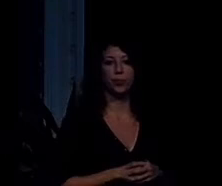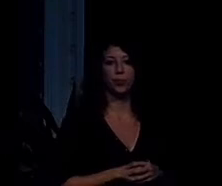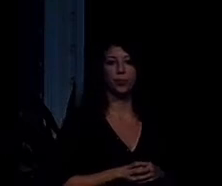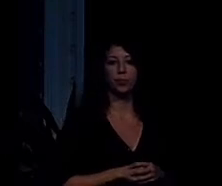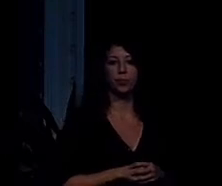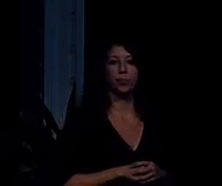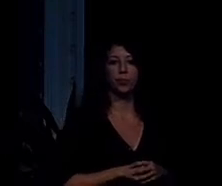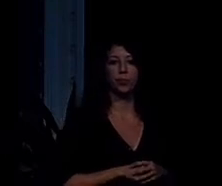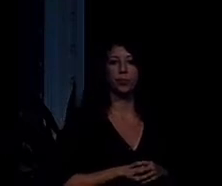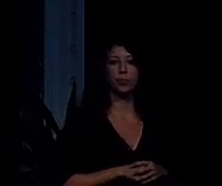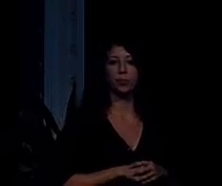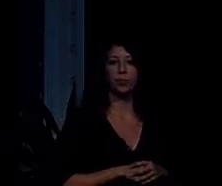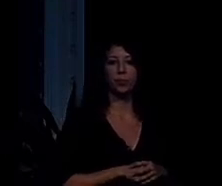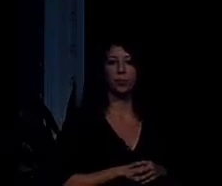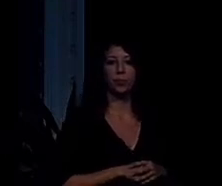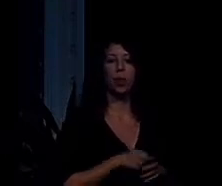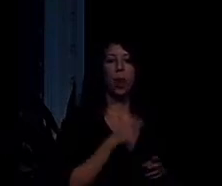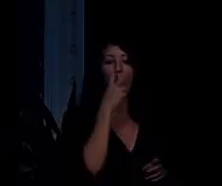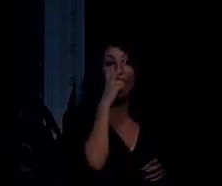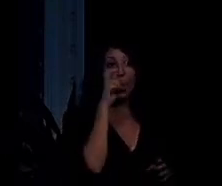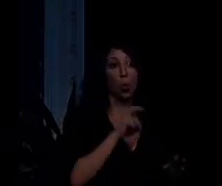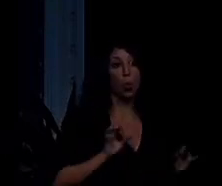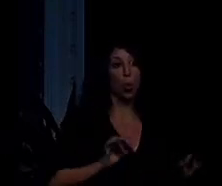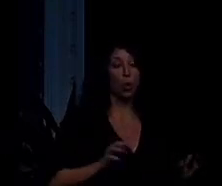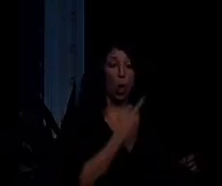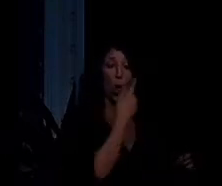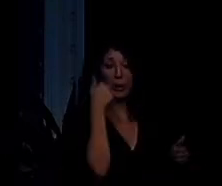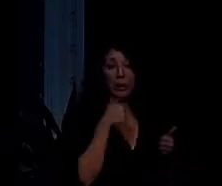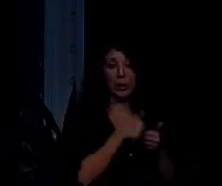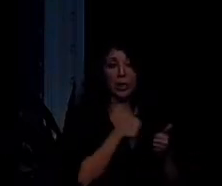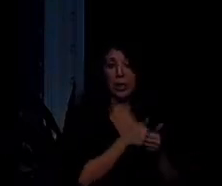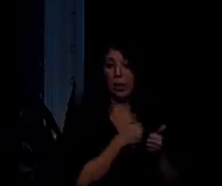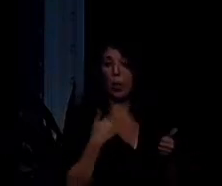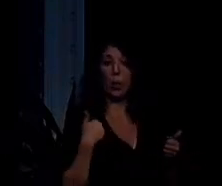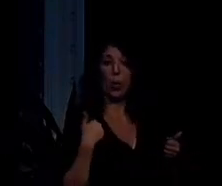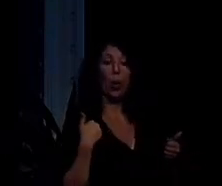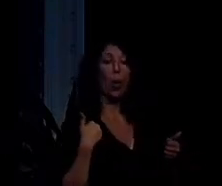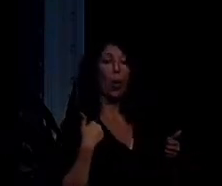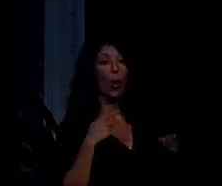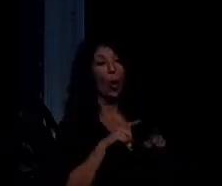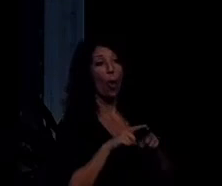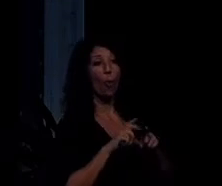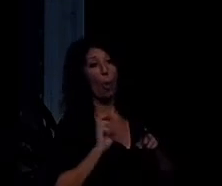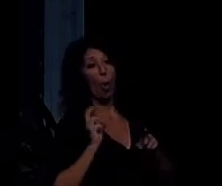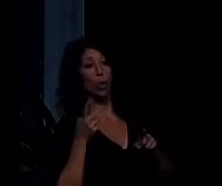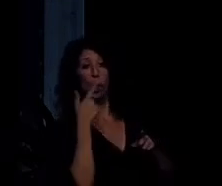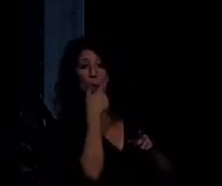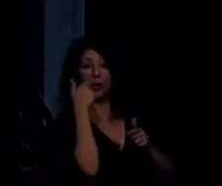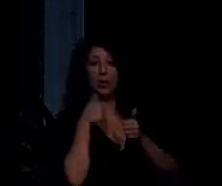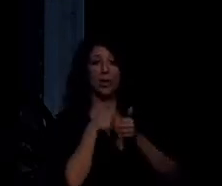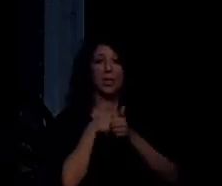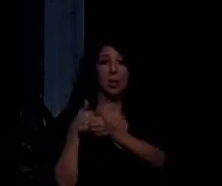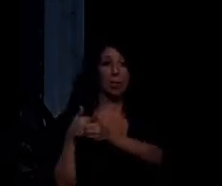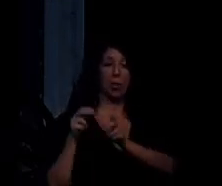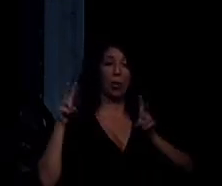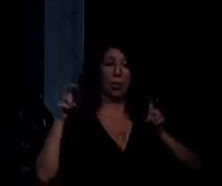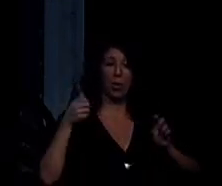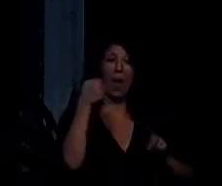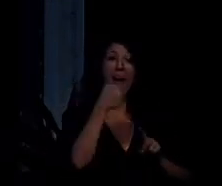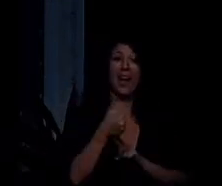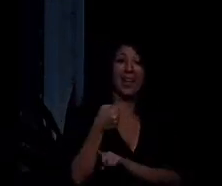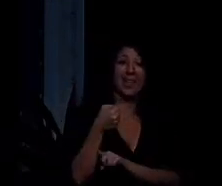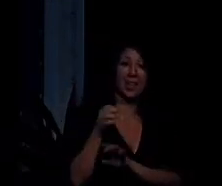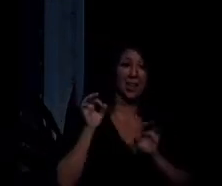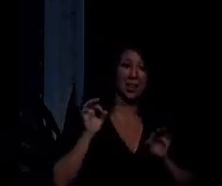Es muy curioso que este sea un testimonio prácticamente idéntico a los testimonios que he registrado en mi investigación sobre Alcácer, ¿no? O